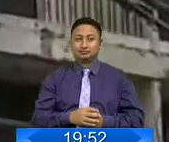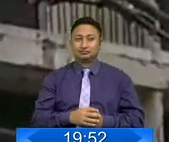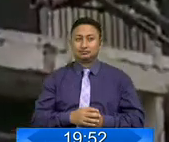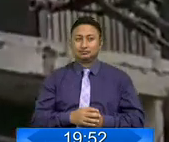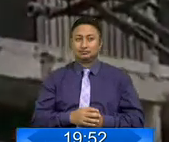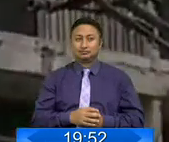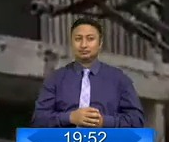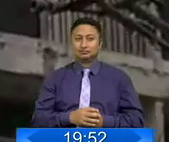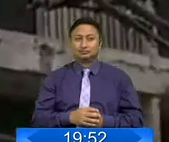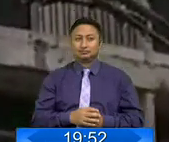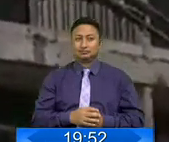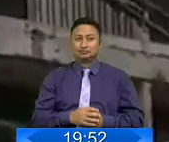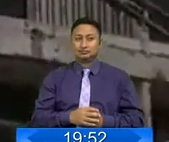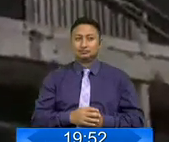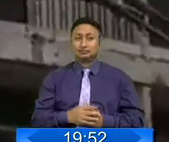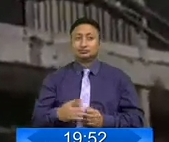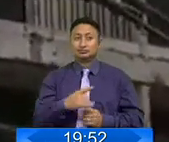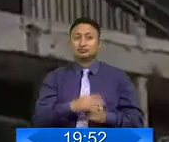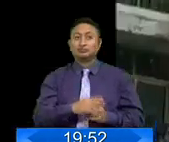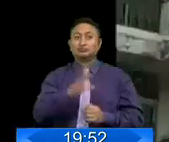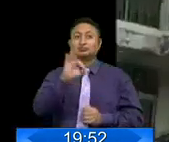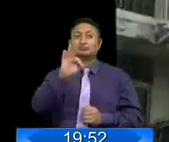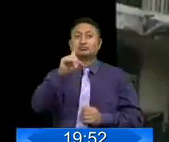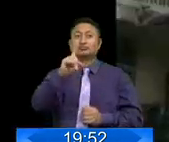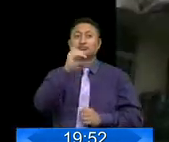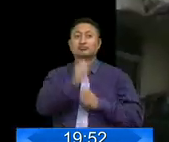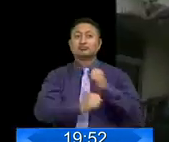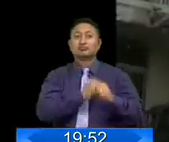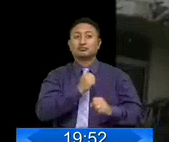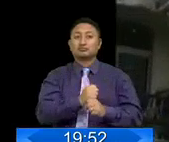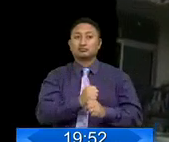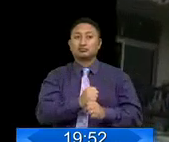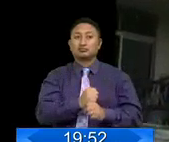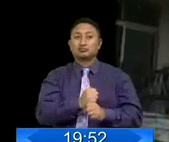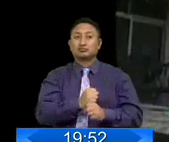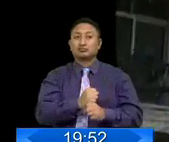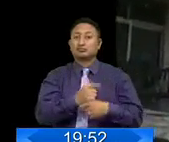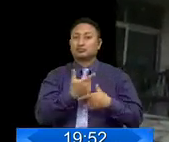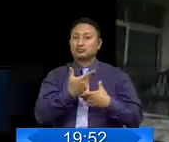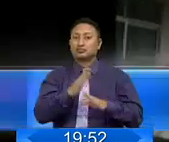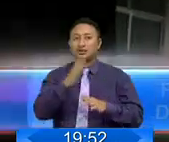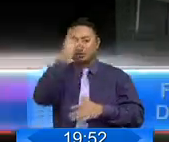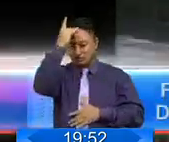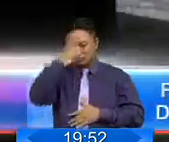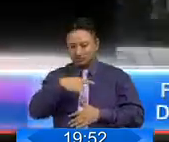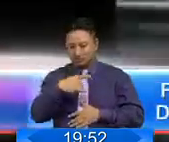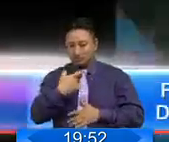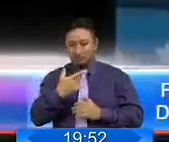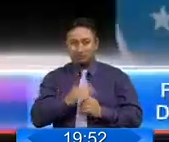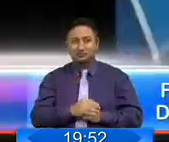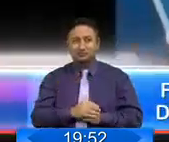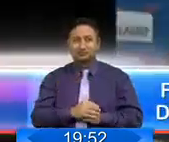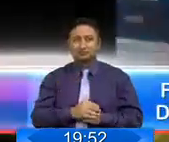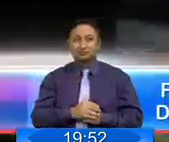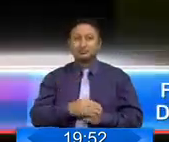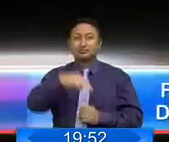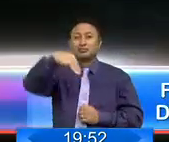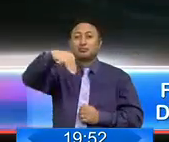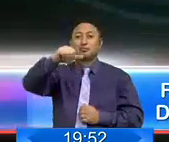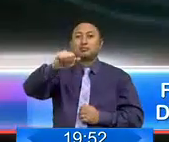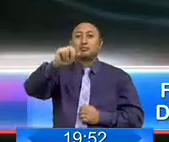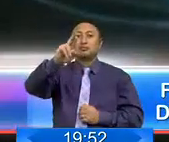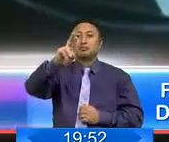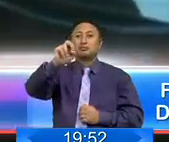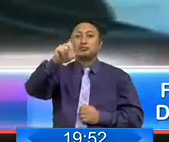va a tirar! Tenía 91 años y una decisión que había doblado bajo siete llaves. Manuel Vela era oriundo